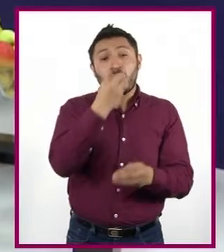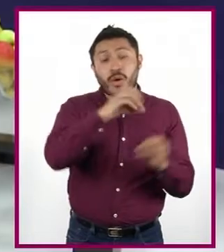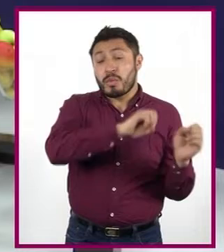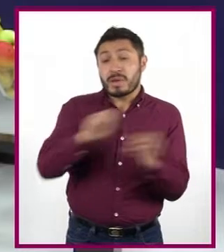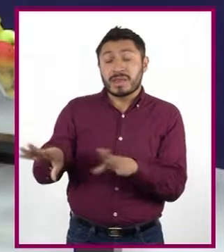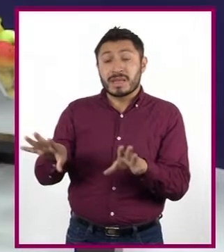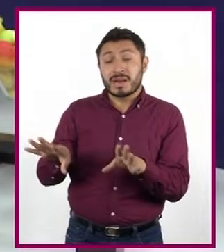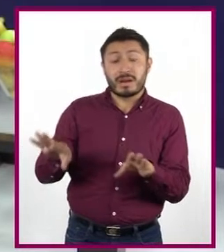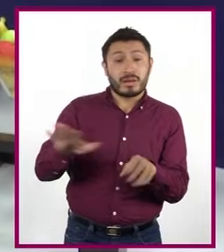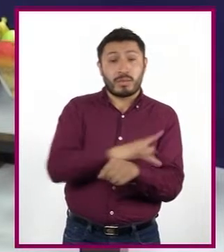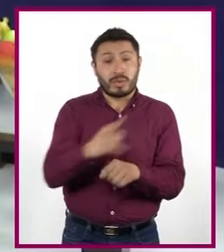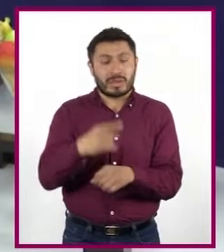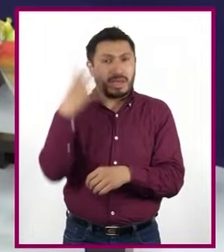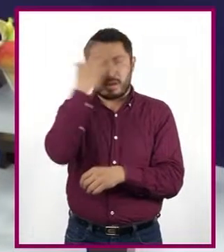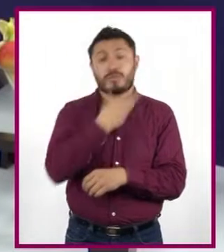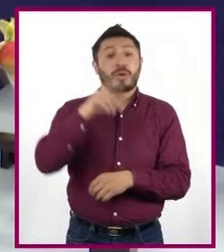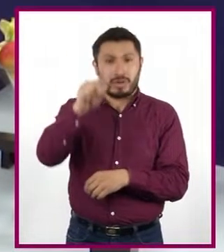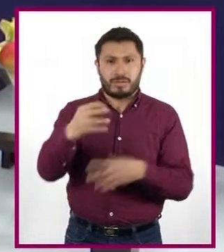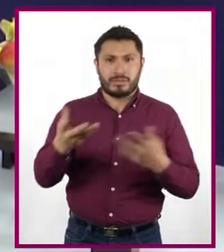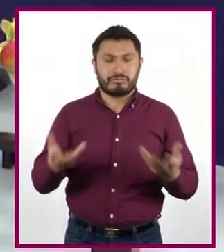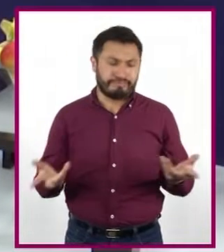son lo suficientemente bonitos.